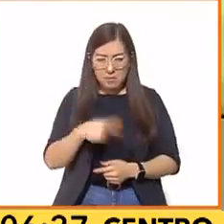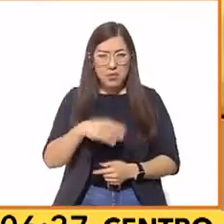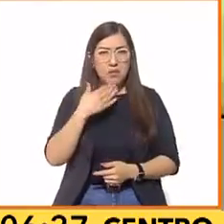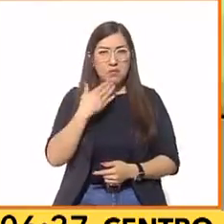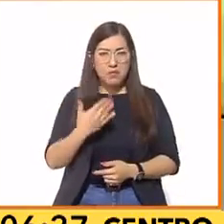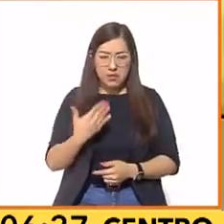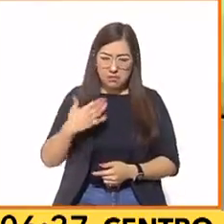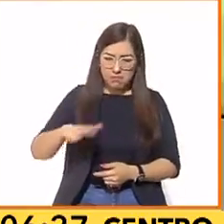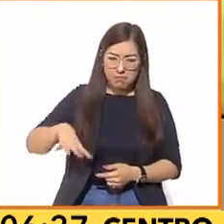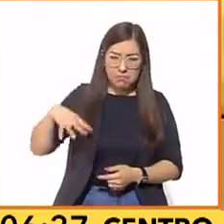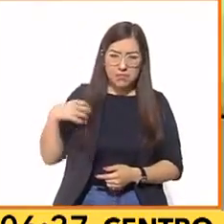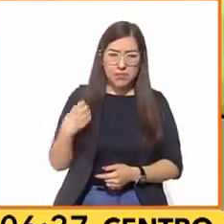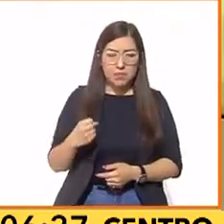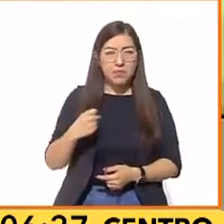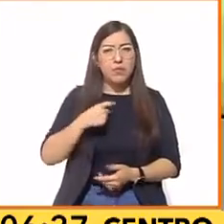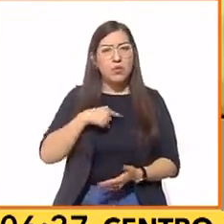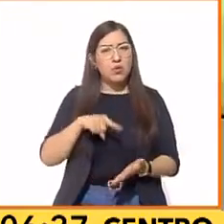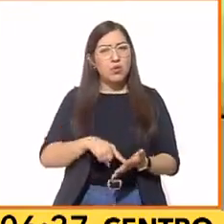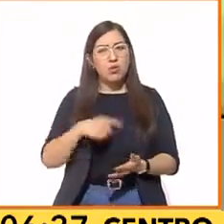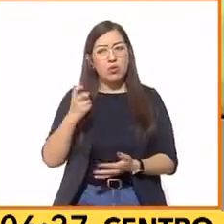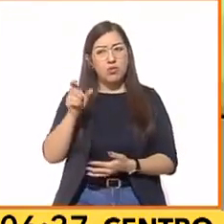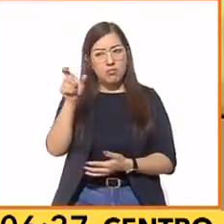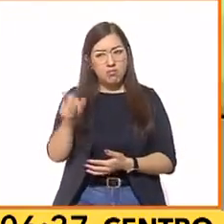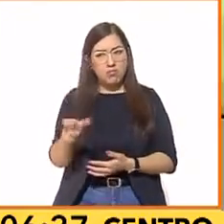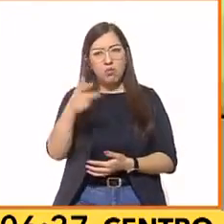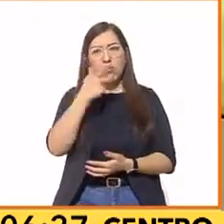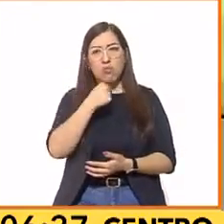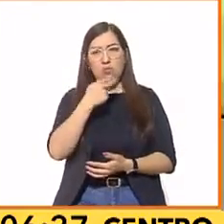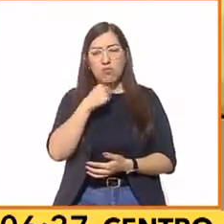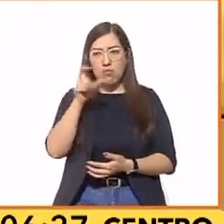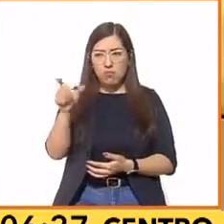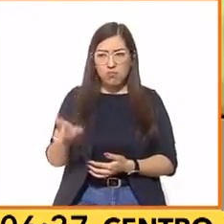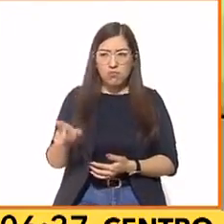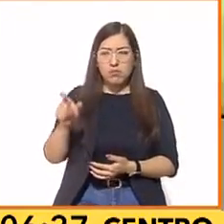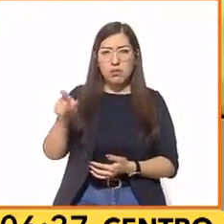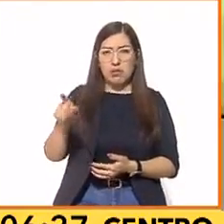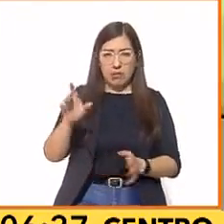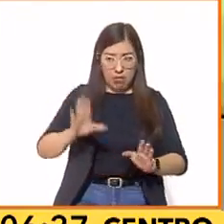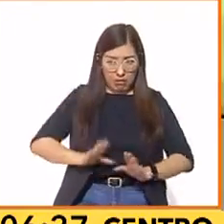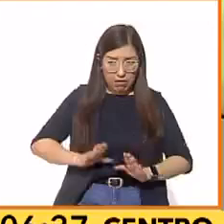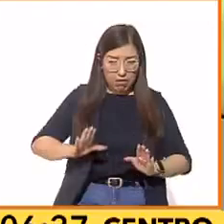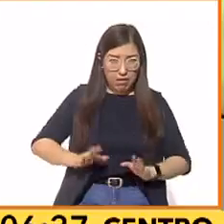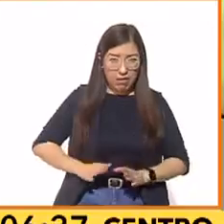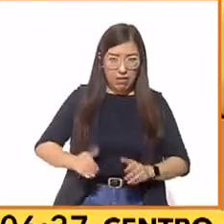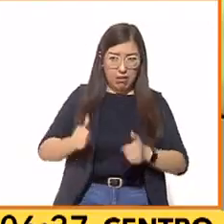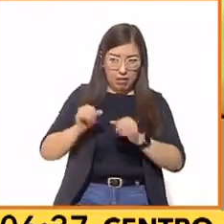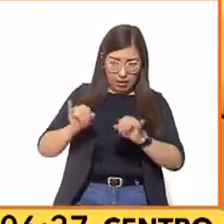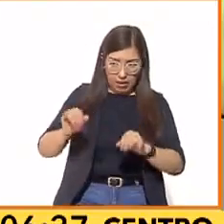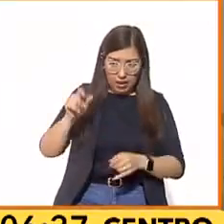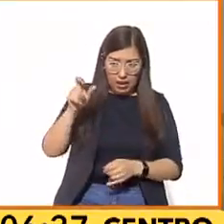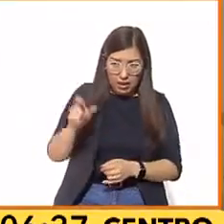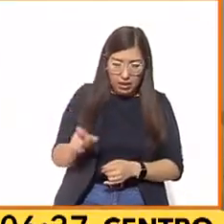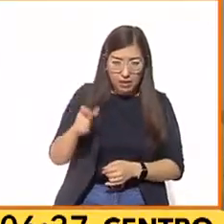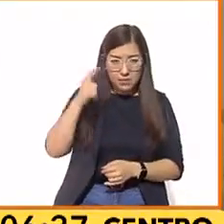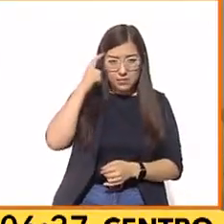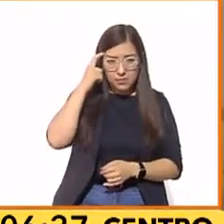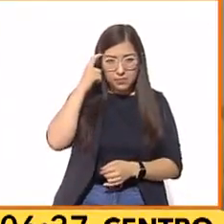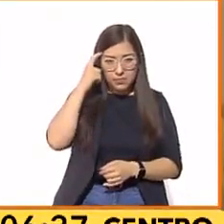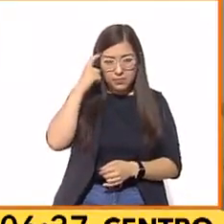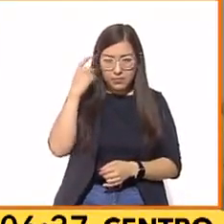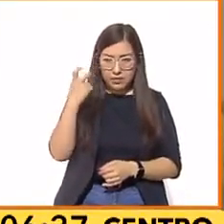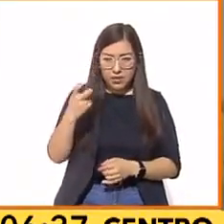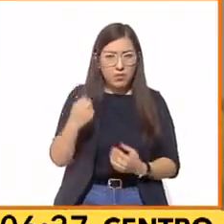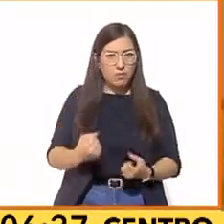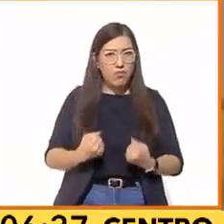Y creo que el que haya sido una persona con esas características, con ese carácter, claro, con esa firmeza,